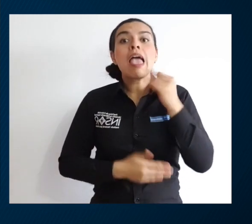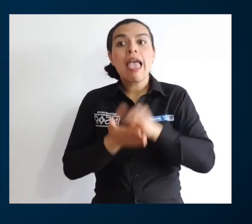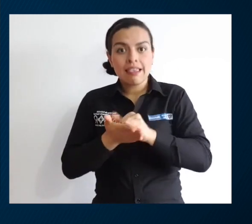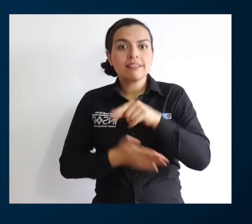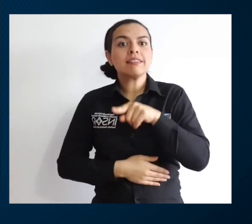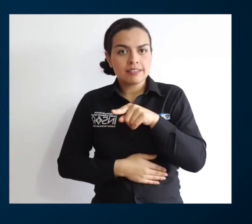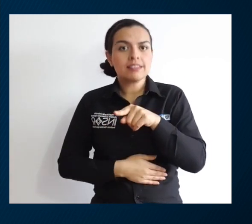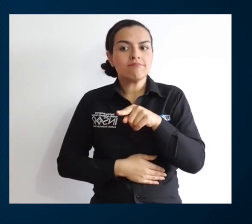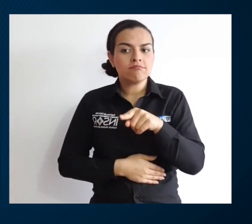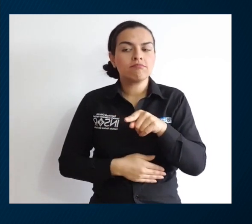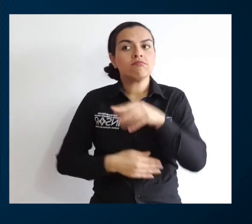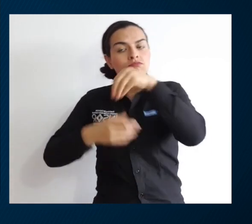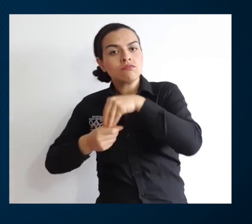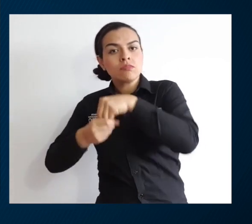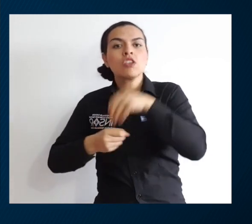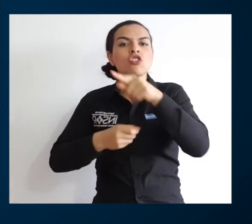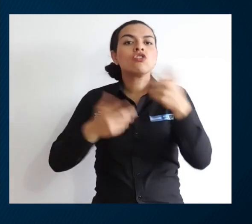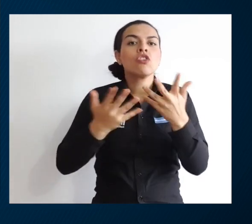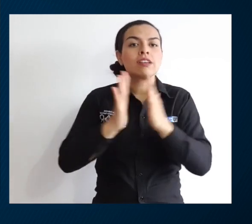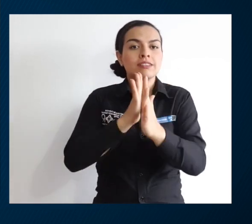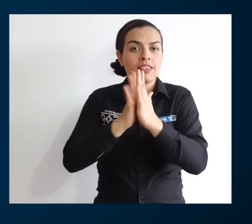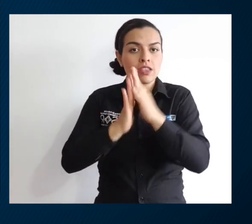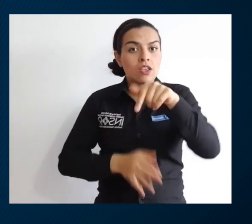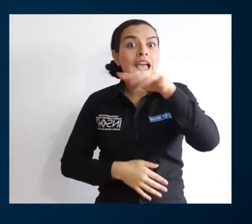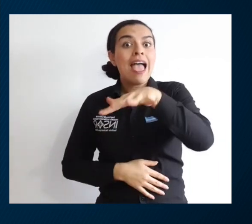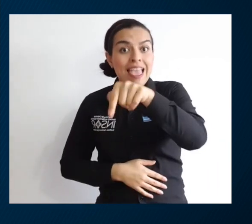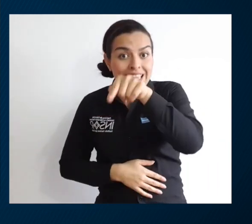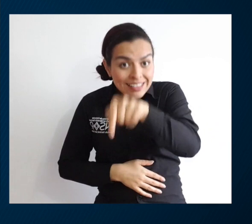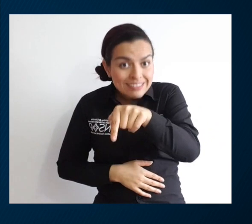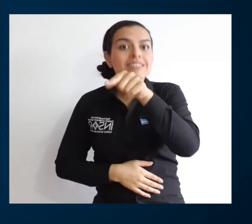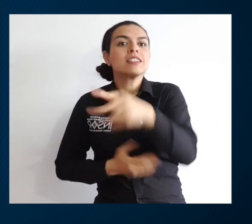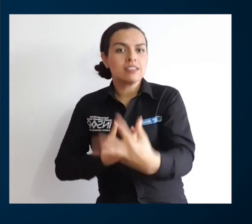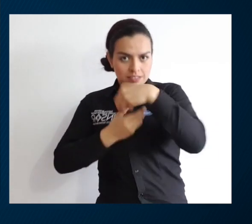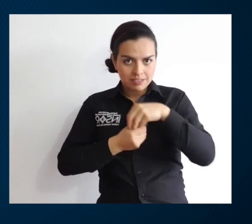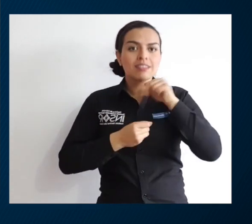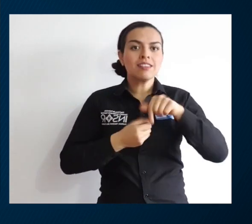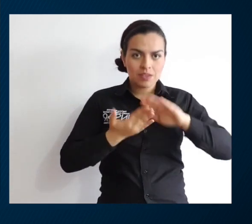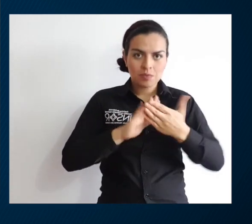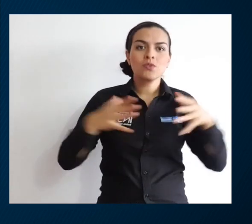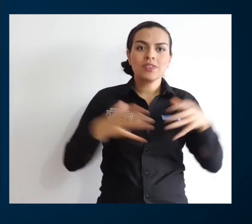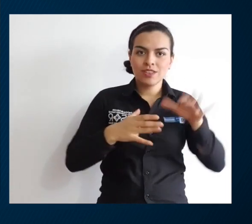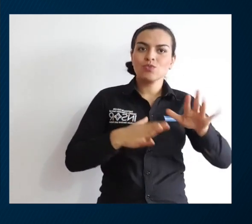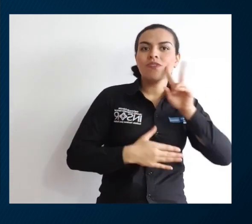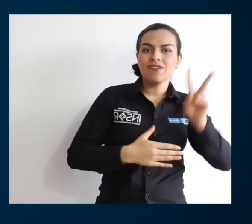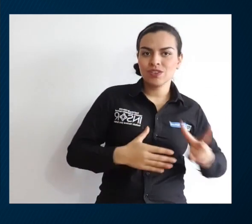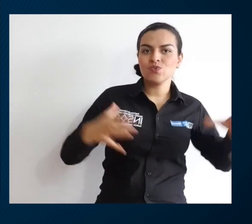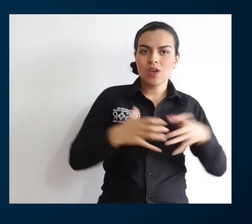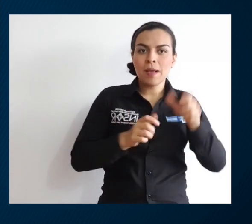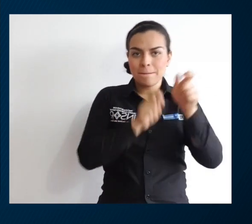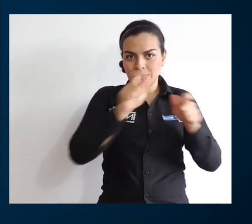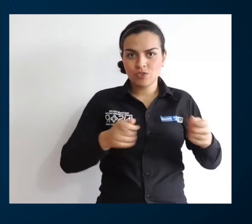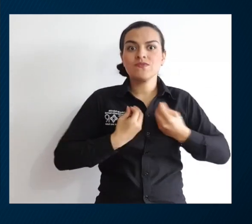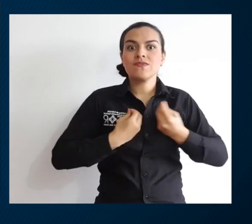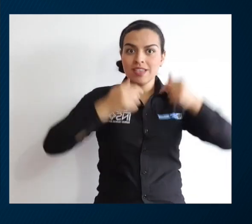llaman pagadiarios. Sí. Esas familias que en el barrio Santa Fe estaban siendo desalojadas, en el barrio San Fernando, San La Favorita, todas